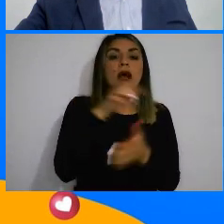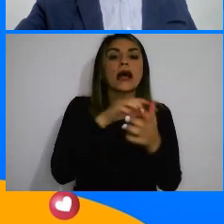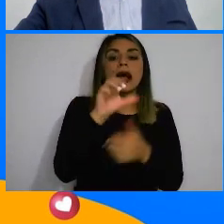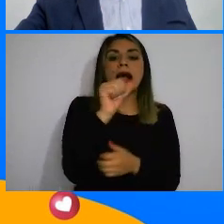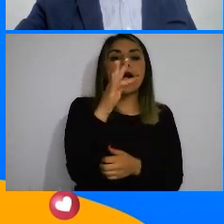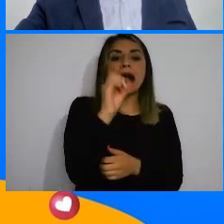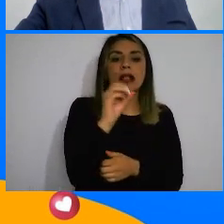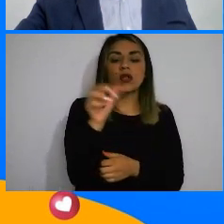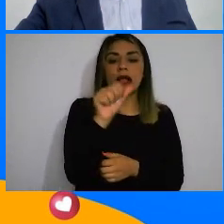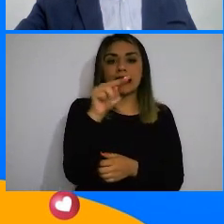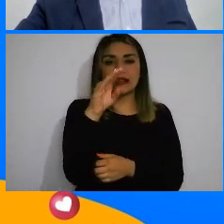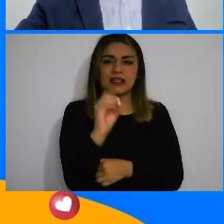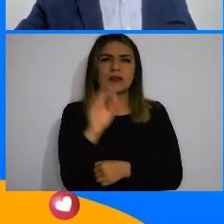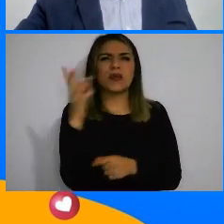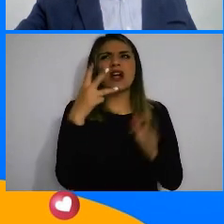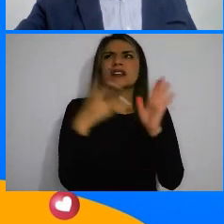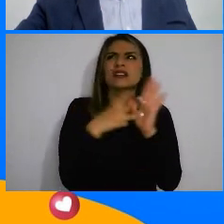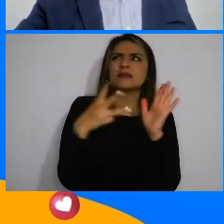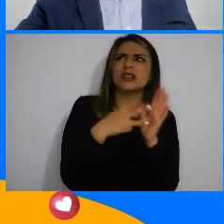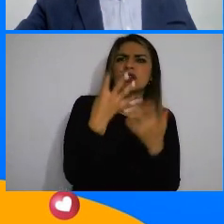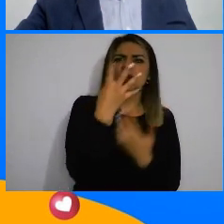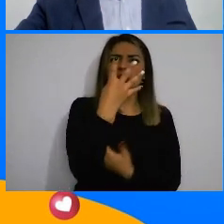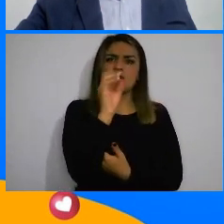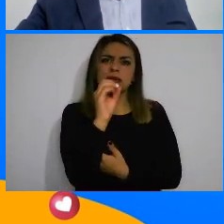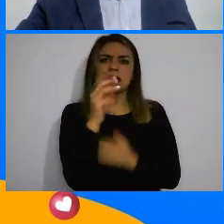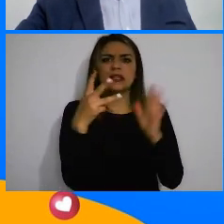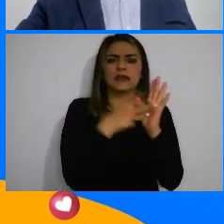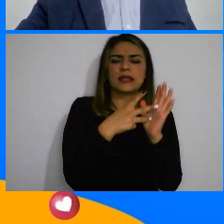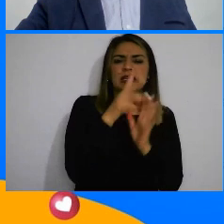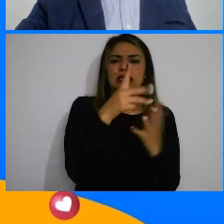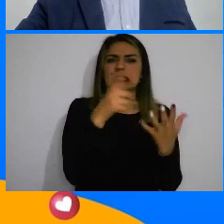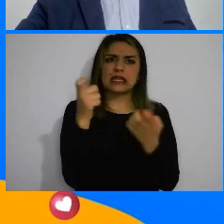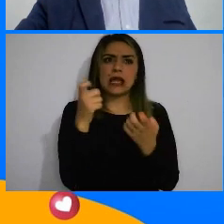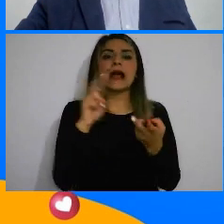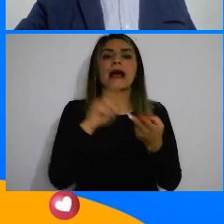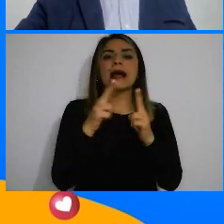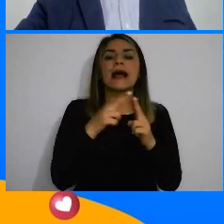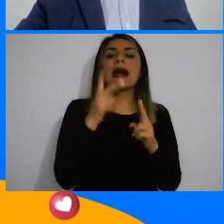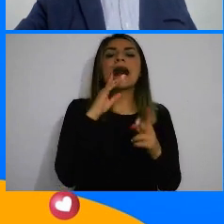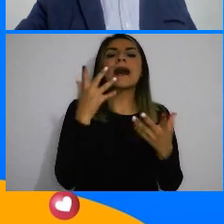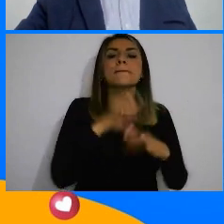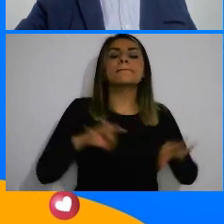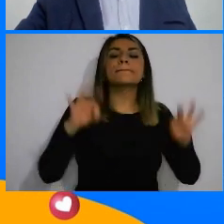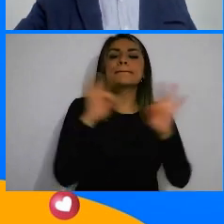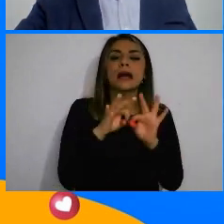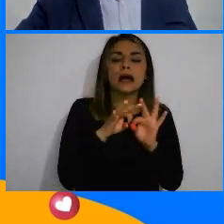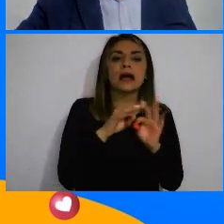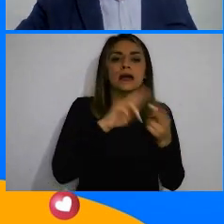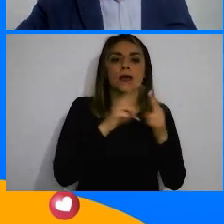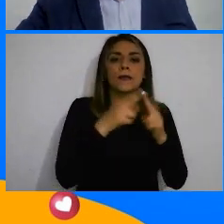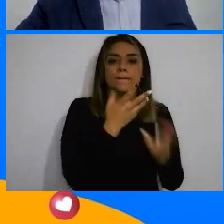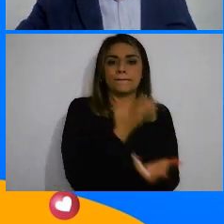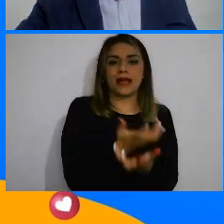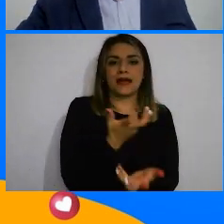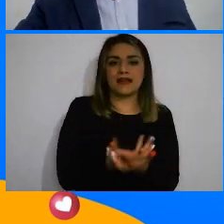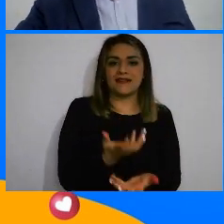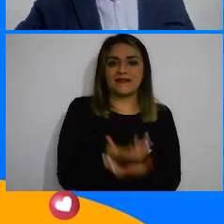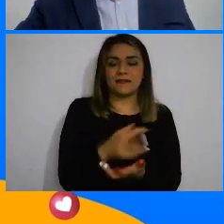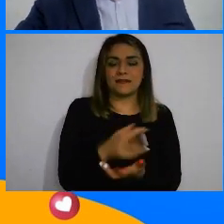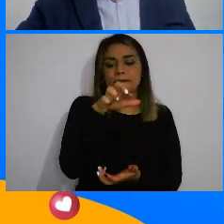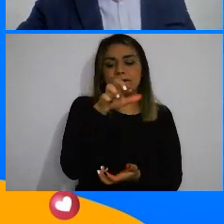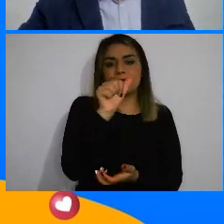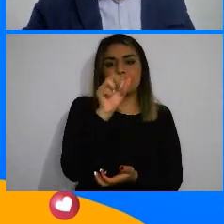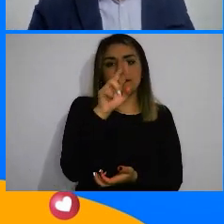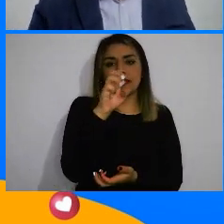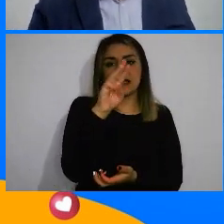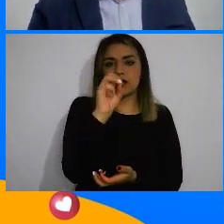andino, pero por ahí a los 3400, 3500 ya nos olvidamos del ecosistema andino y nos vamos para el páramo.